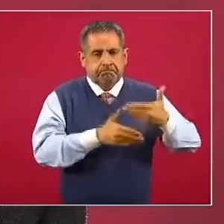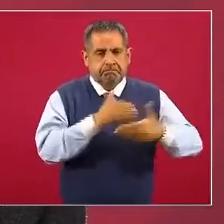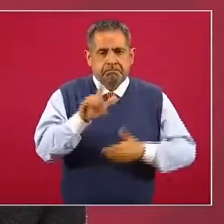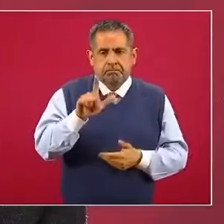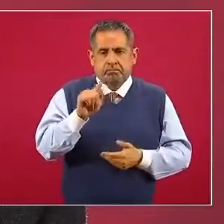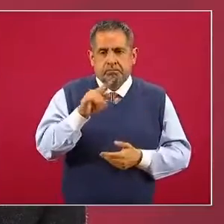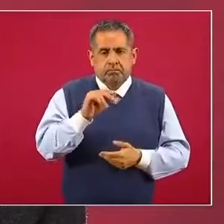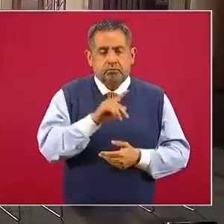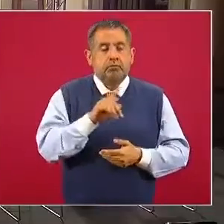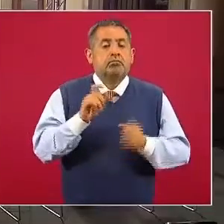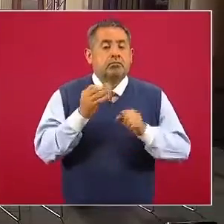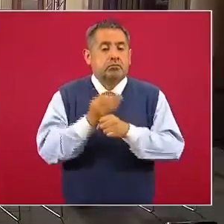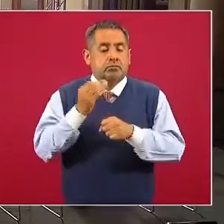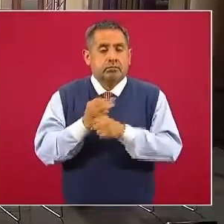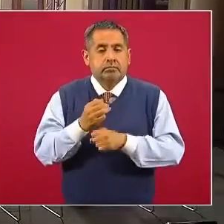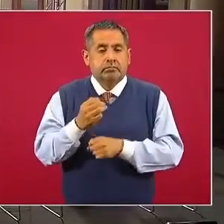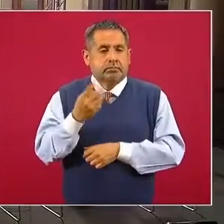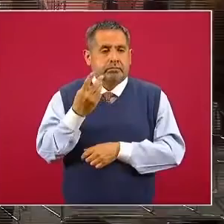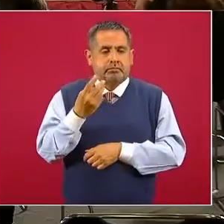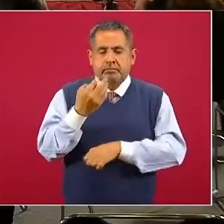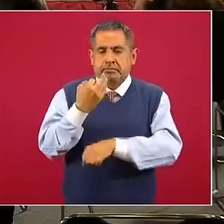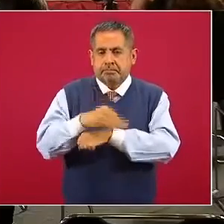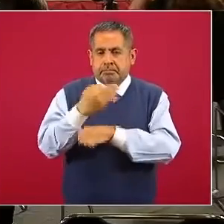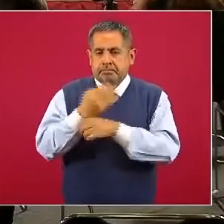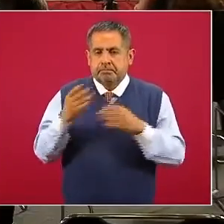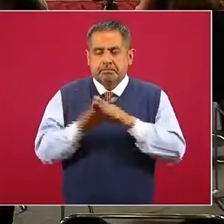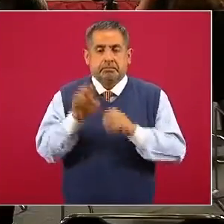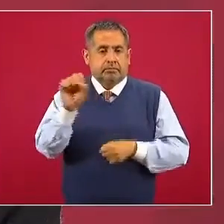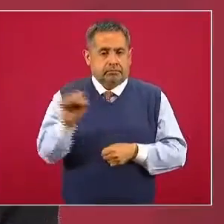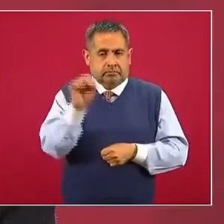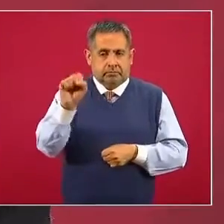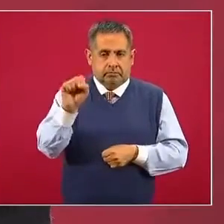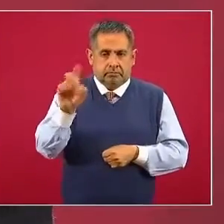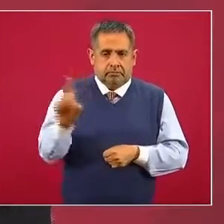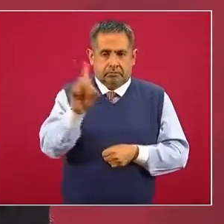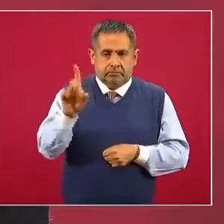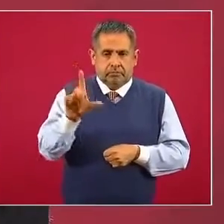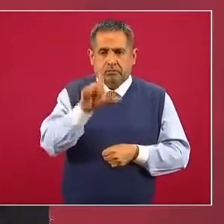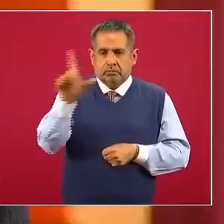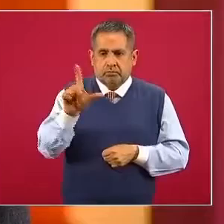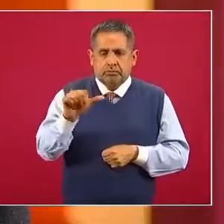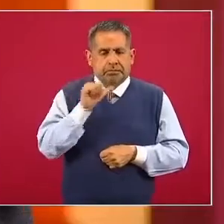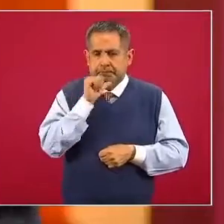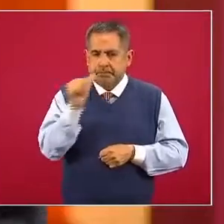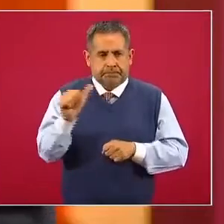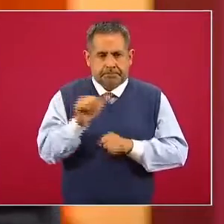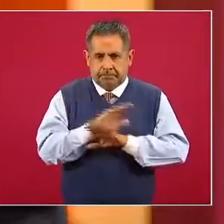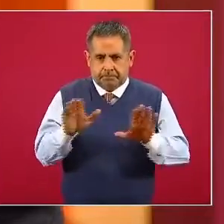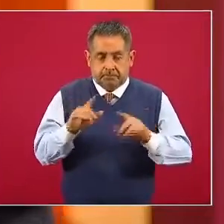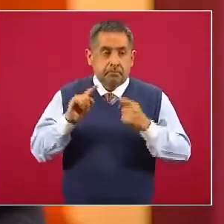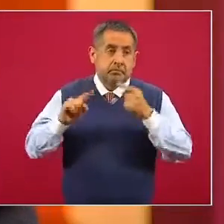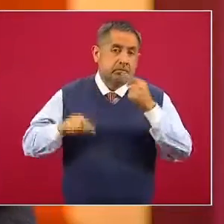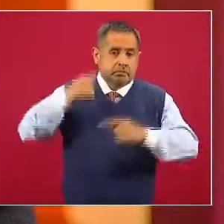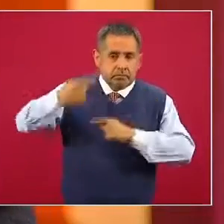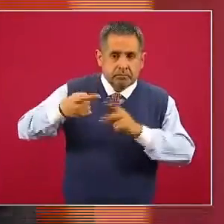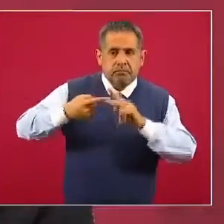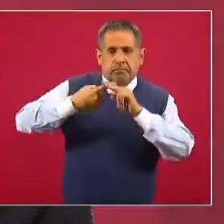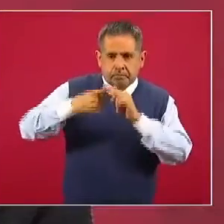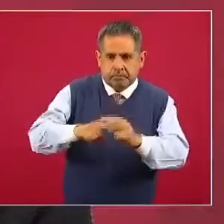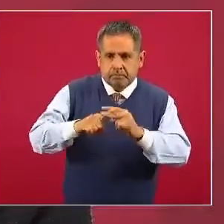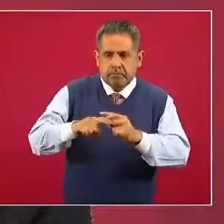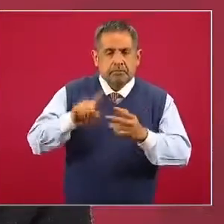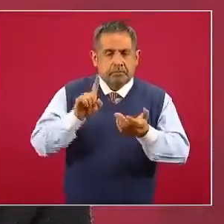luto vamos a suspenderla temporalmente, sábado, domingo y lunes. Retomaremos la